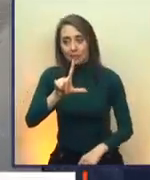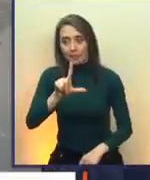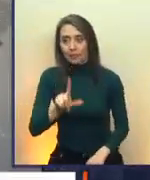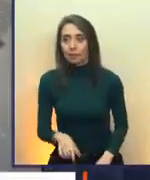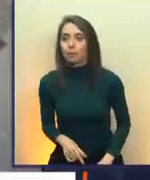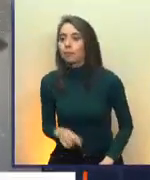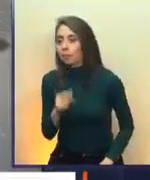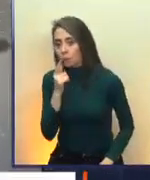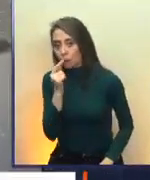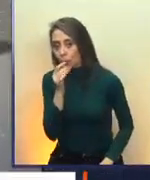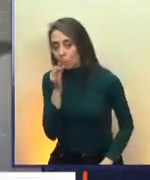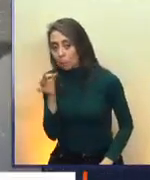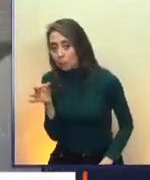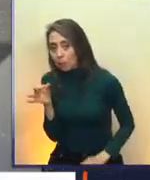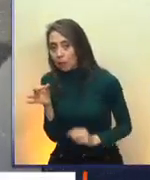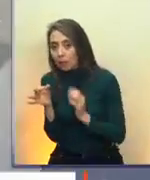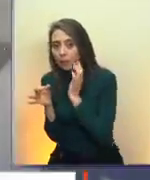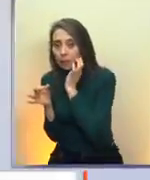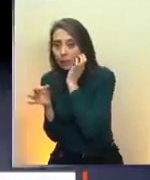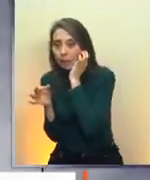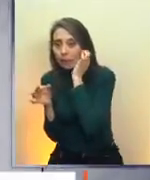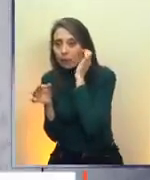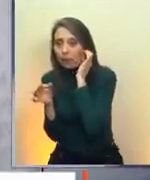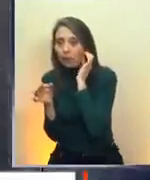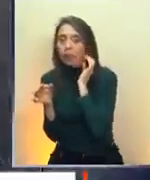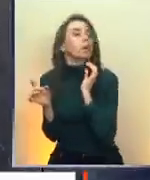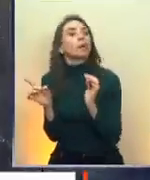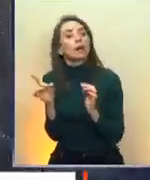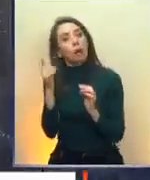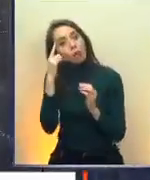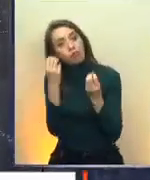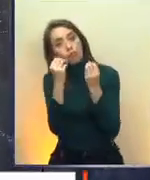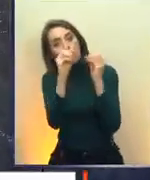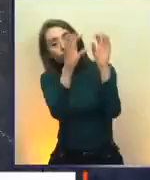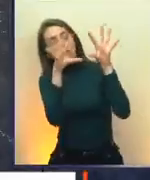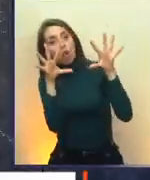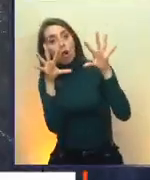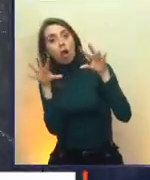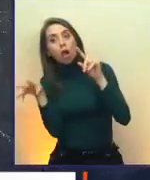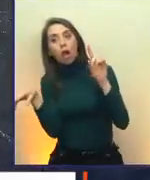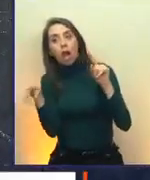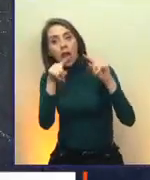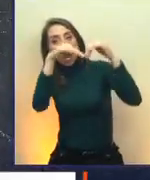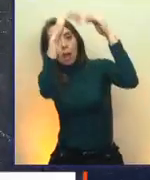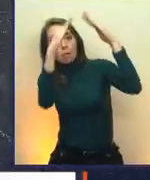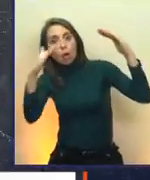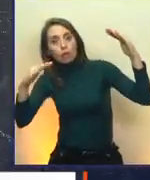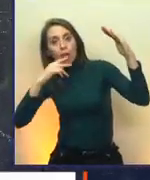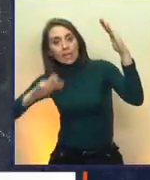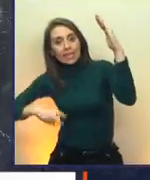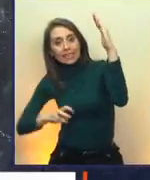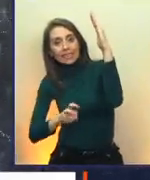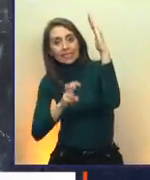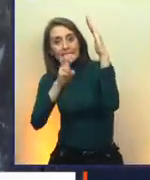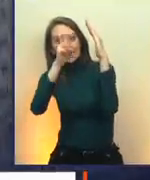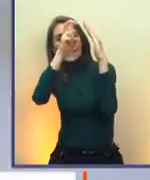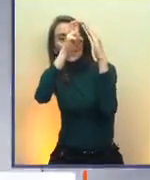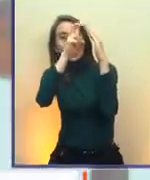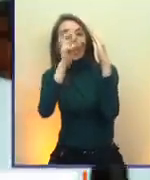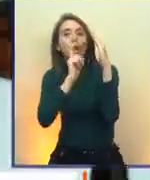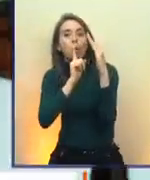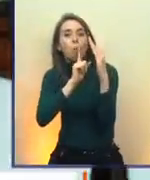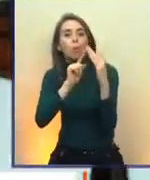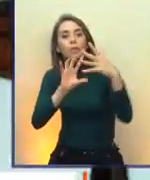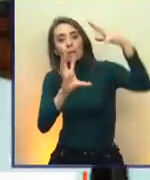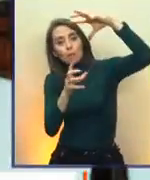1957. Era un atractivo tan grande que despertaba el ir hasta el último rincón del